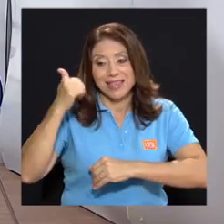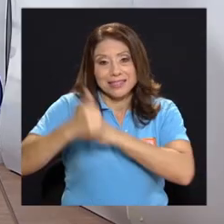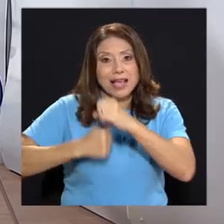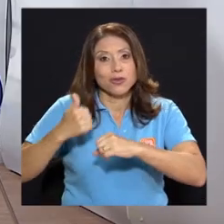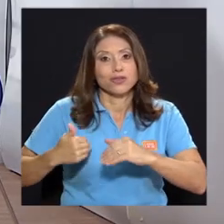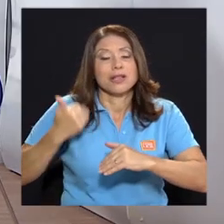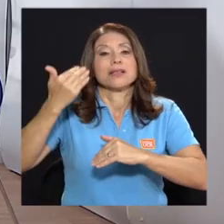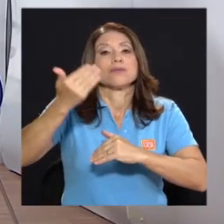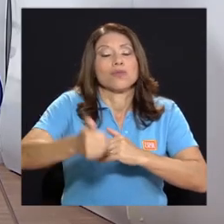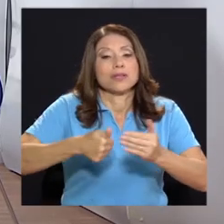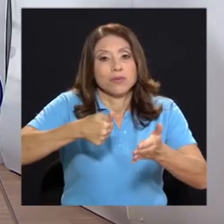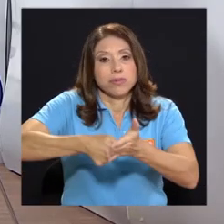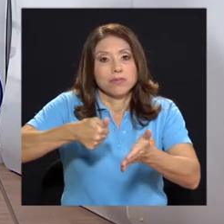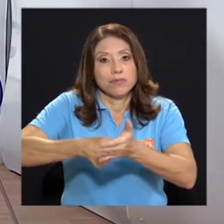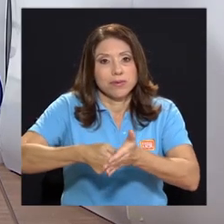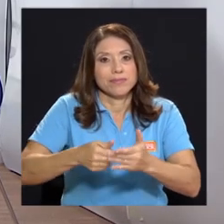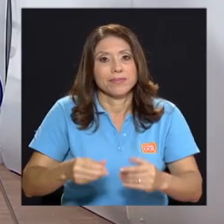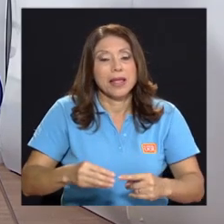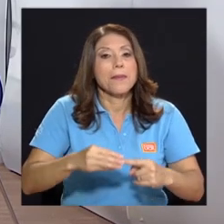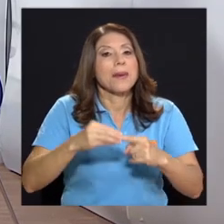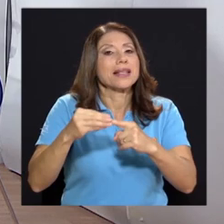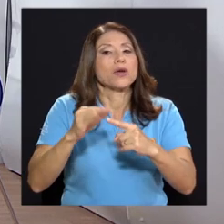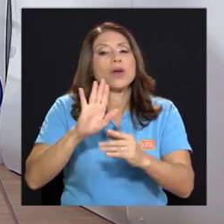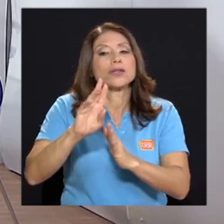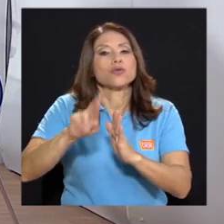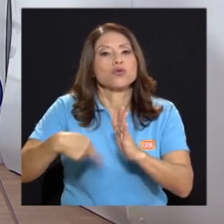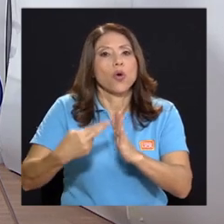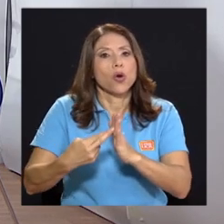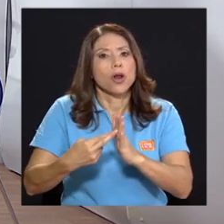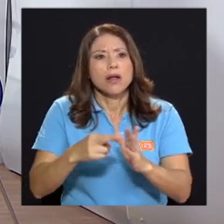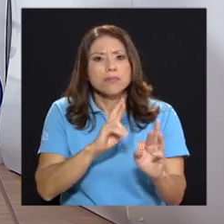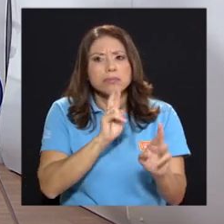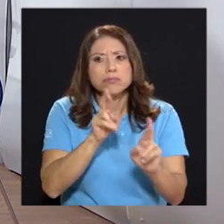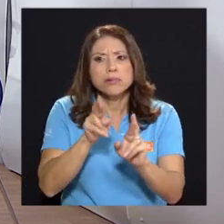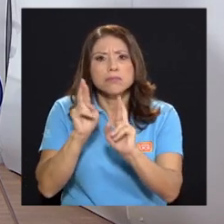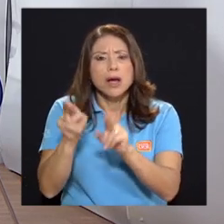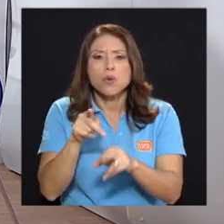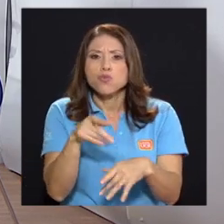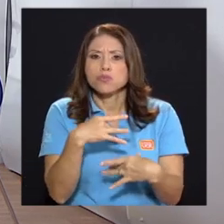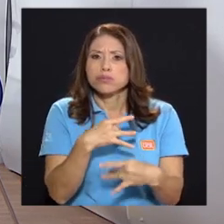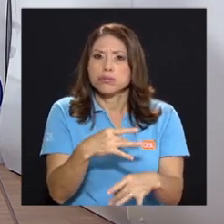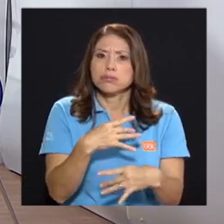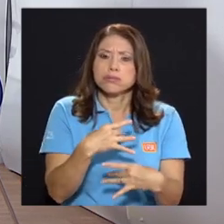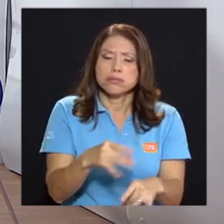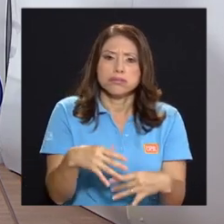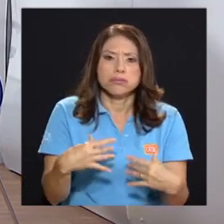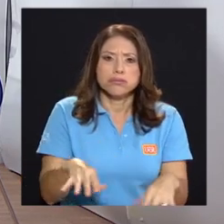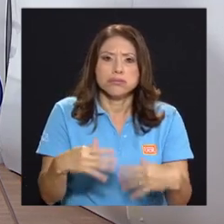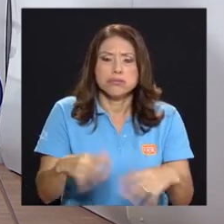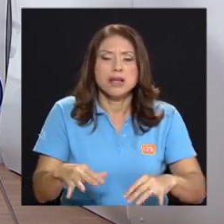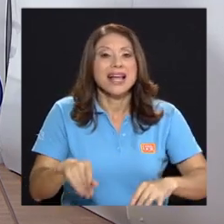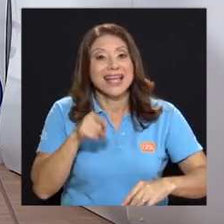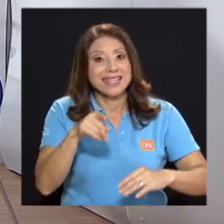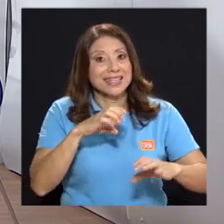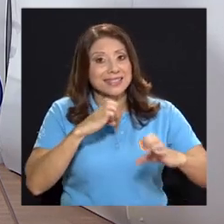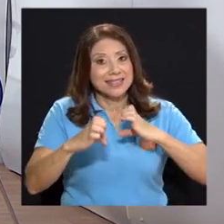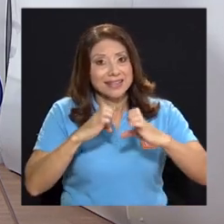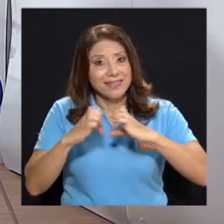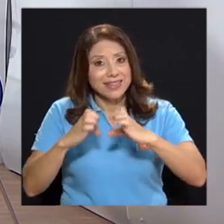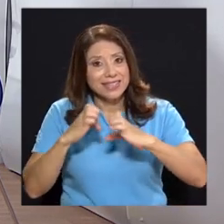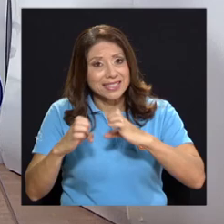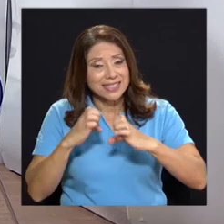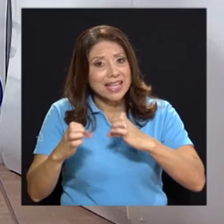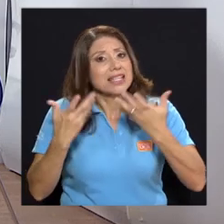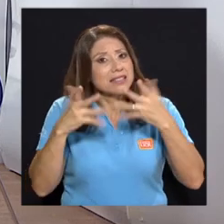en particular su rol y fue súper interesante y las entrevistas están más